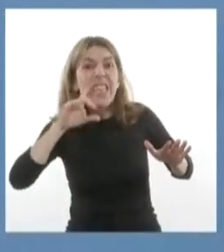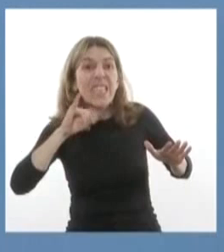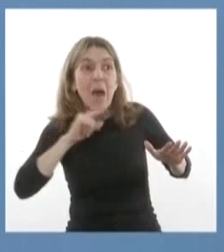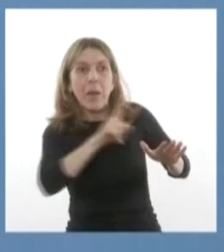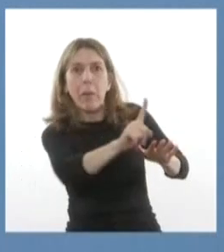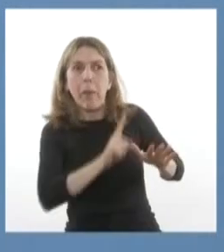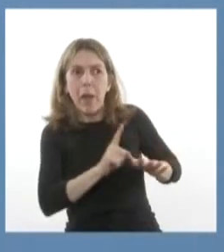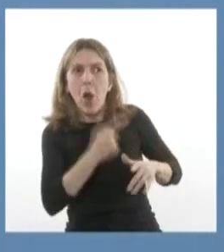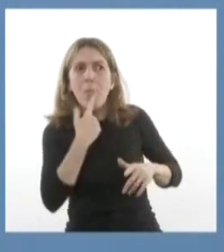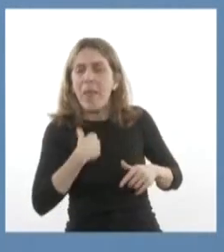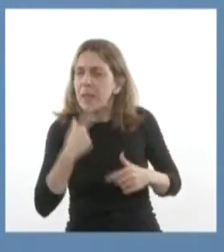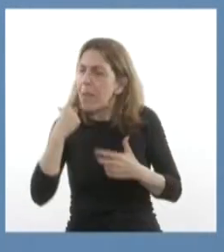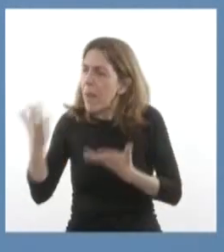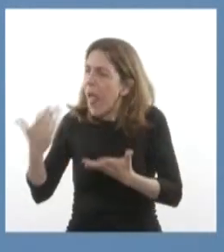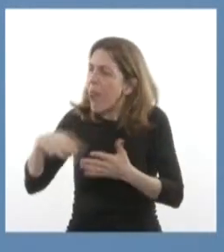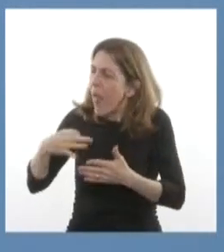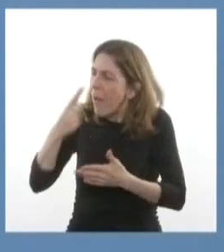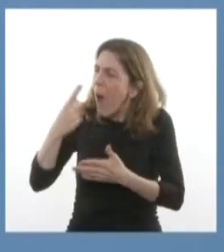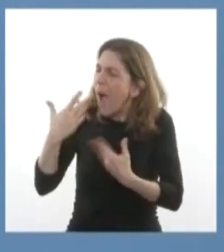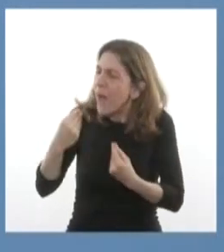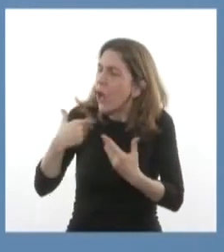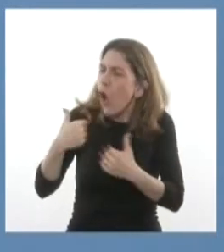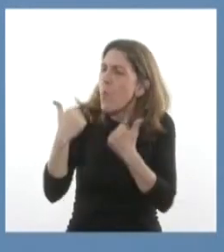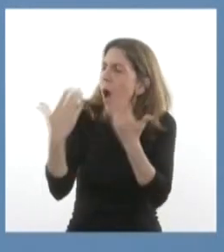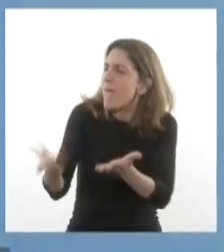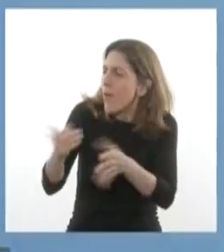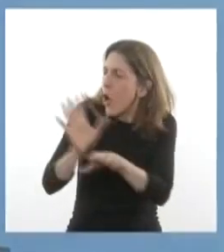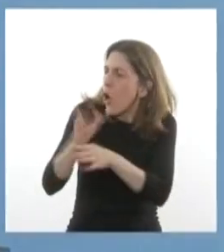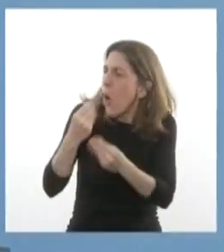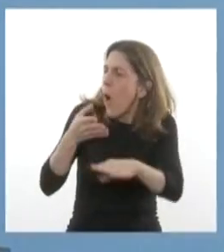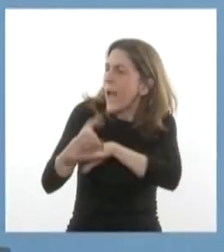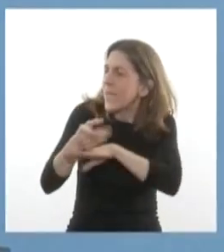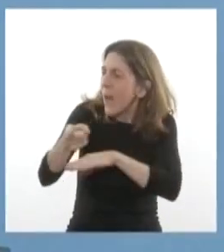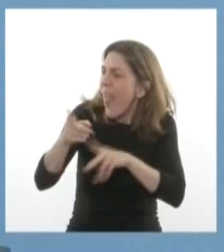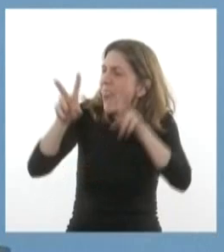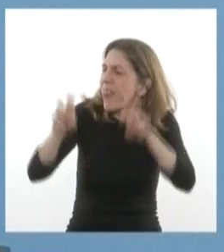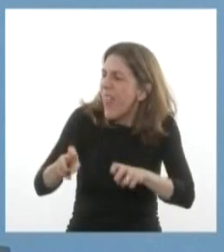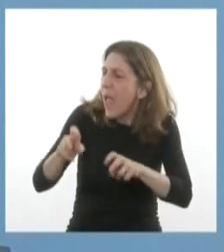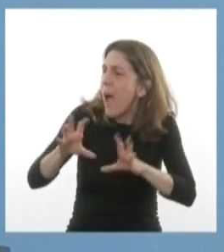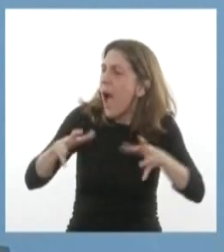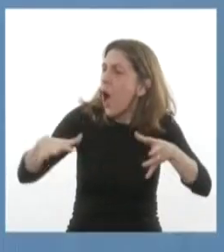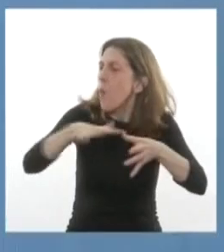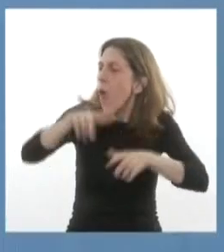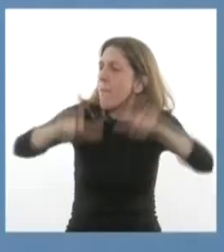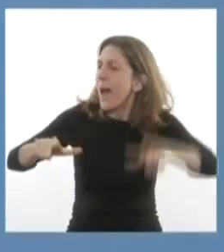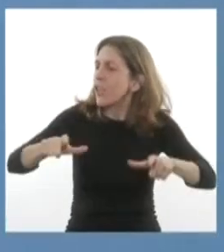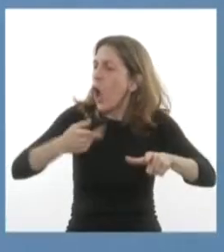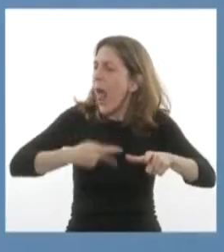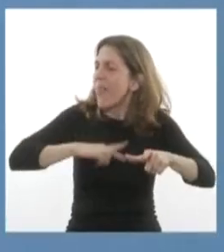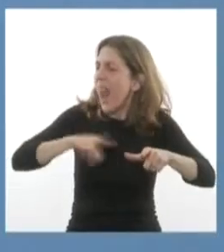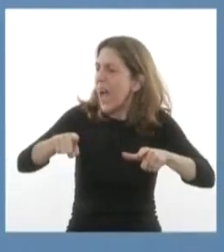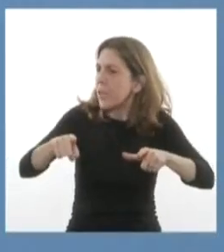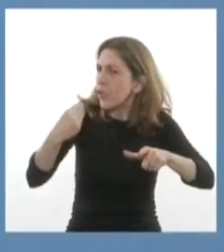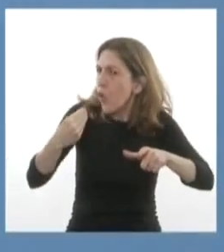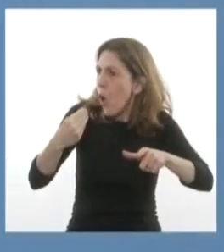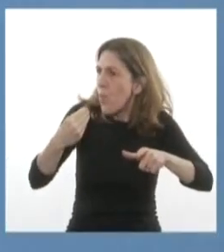tenemos que empezar a ver de qué modo nosotros favorecemos el acceso de la comunidad trans a la formalidad del empleo.